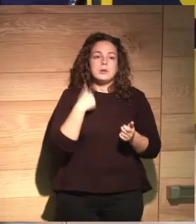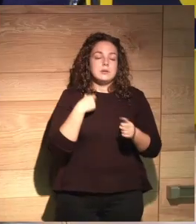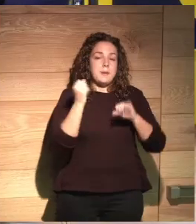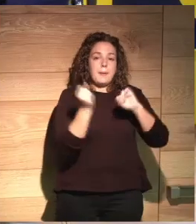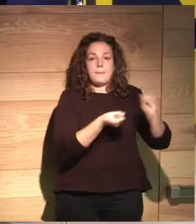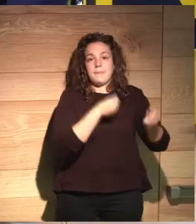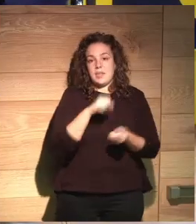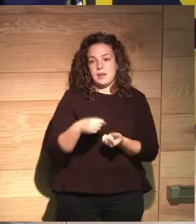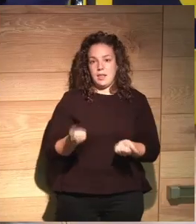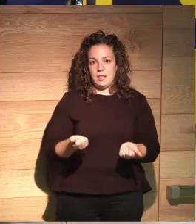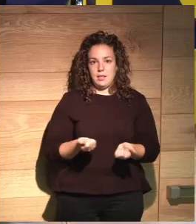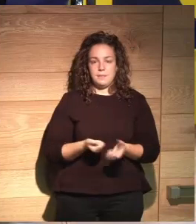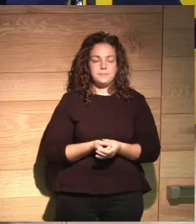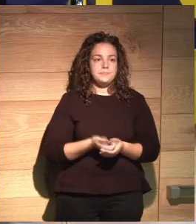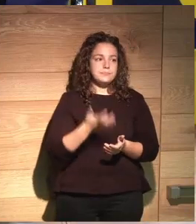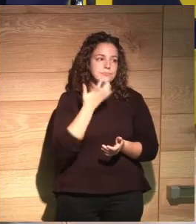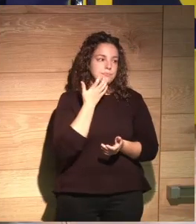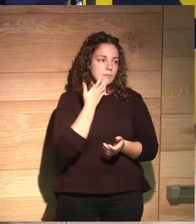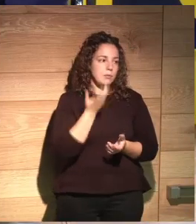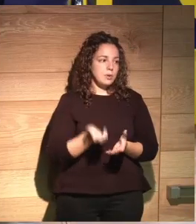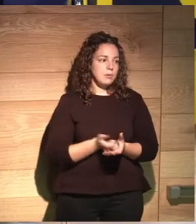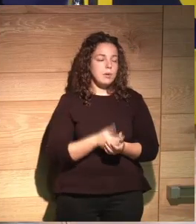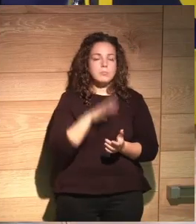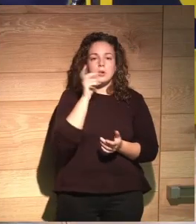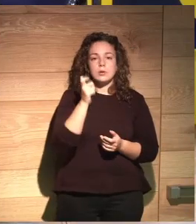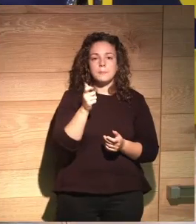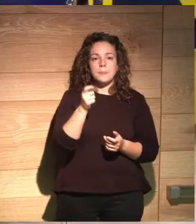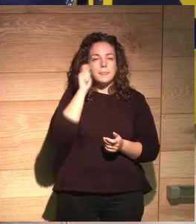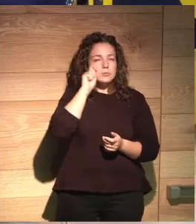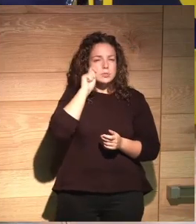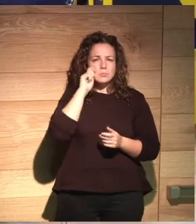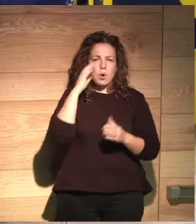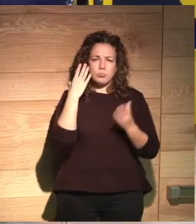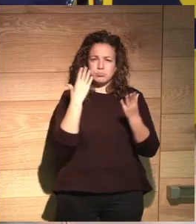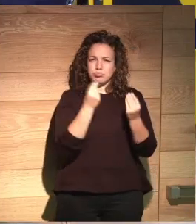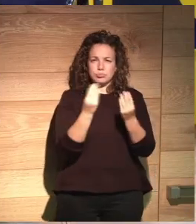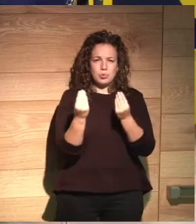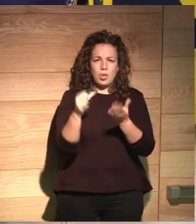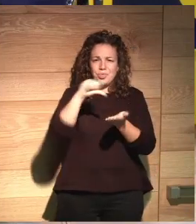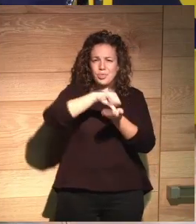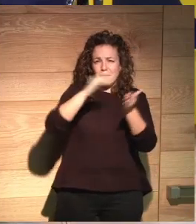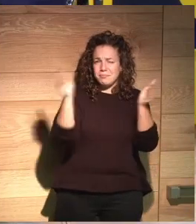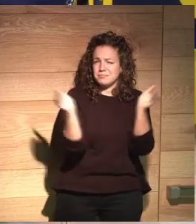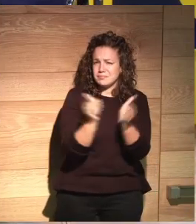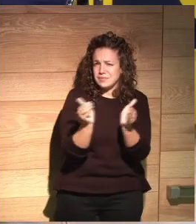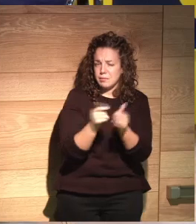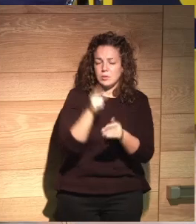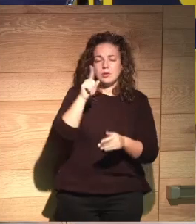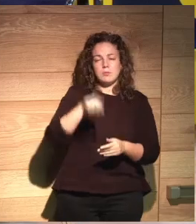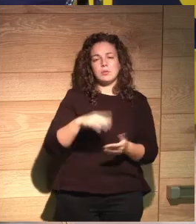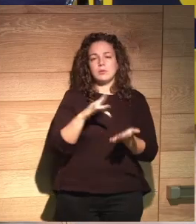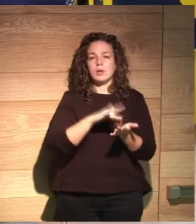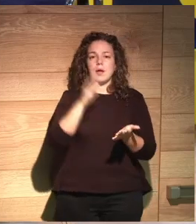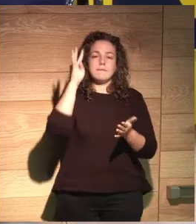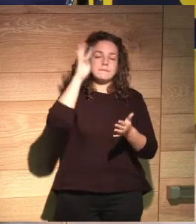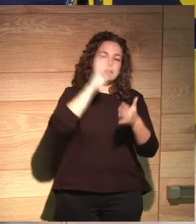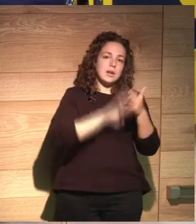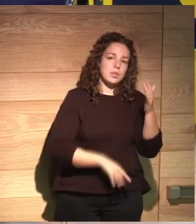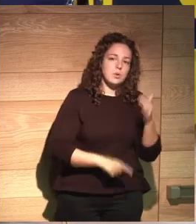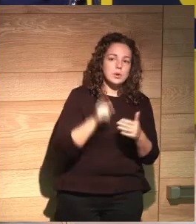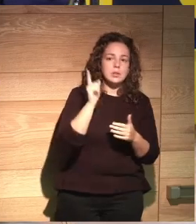tradicional porque porque tienes demasiados turistas y una esquina muy pequeña pero también en barcelona también en